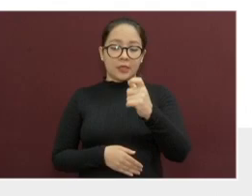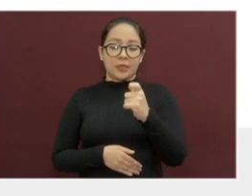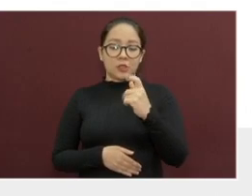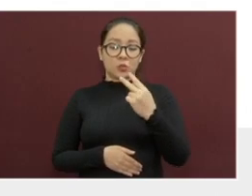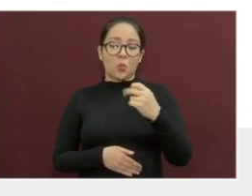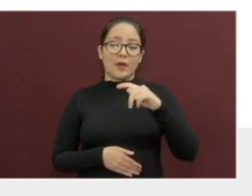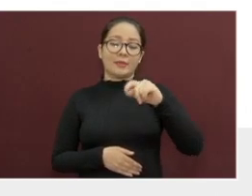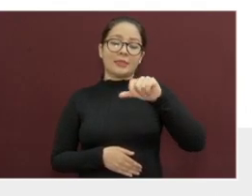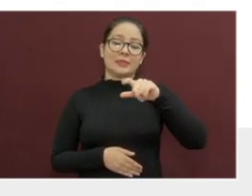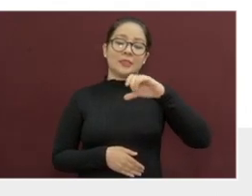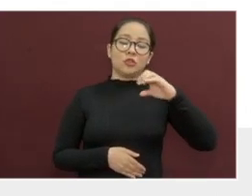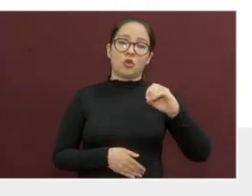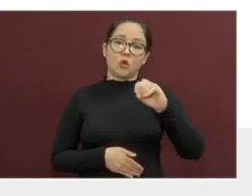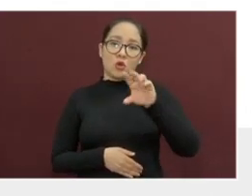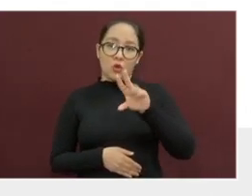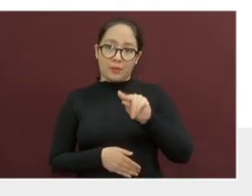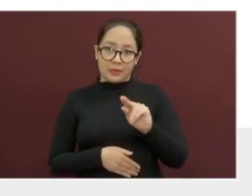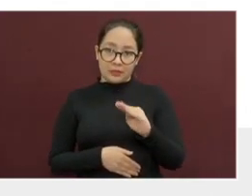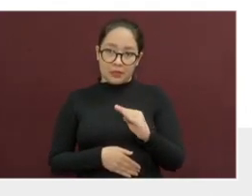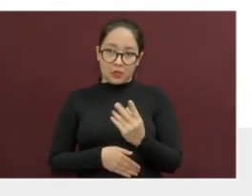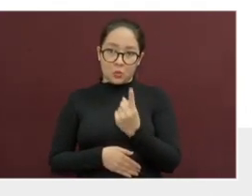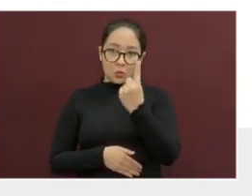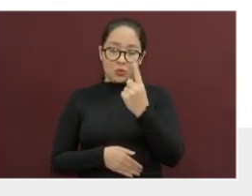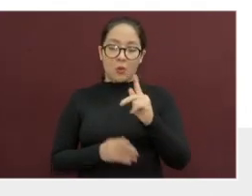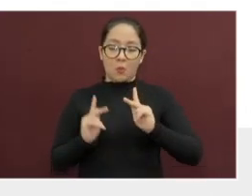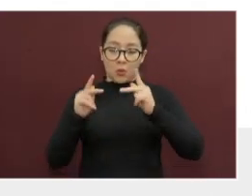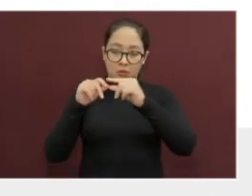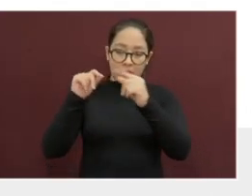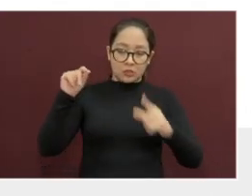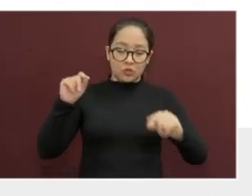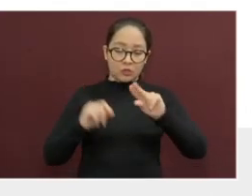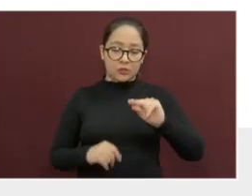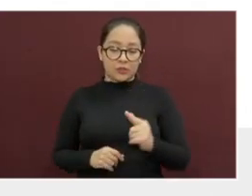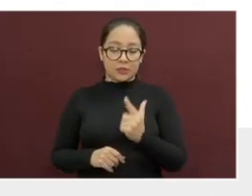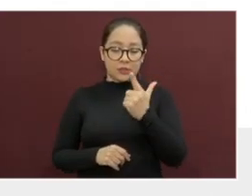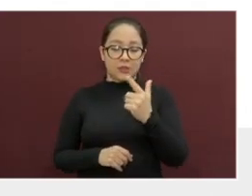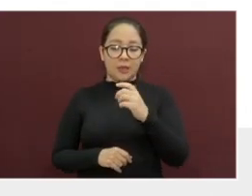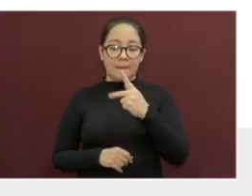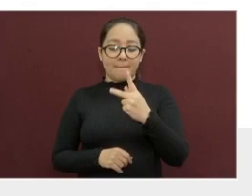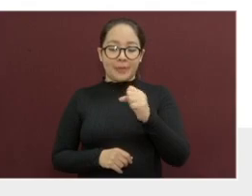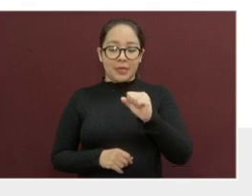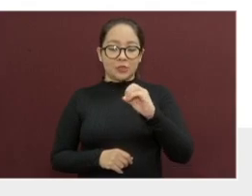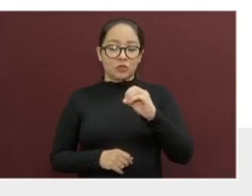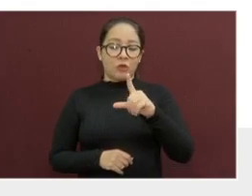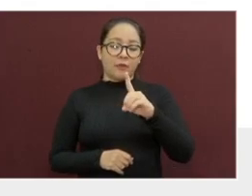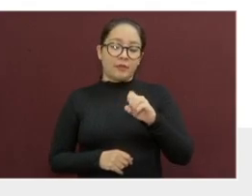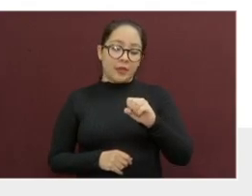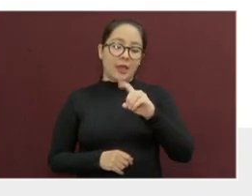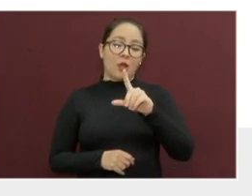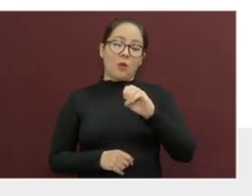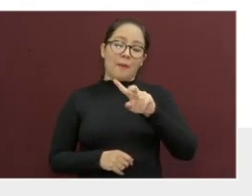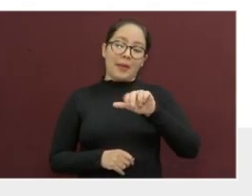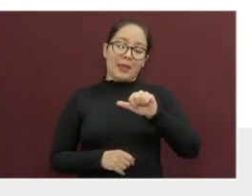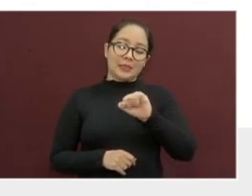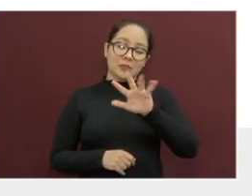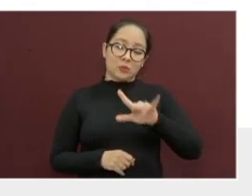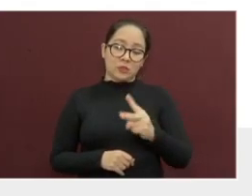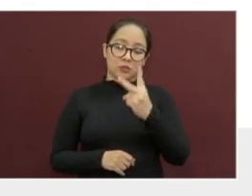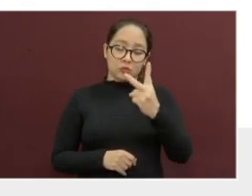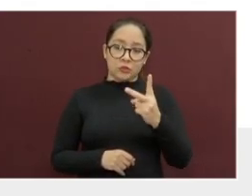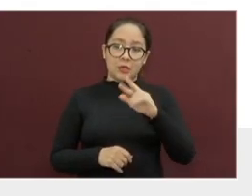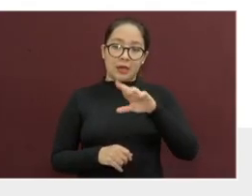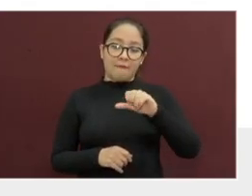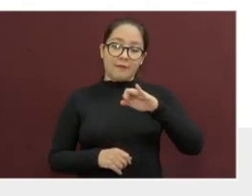puente nacional 87 paso de ovejas 62 rafael delgado 58